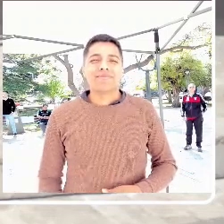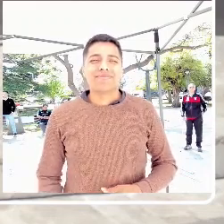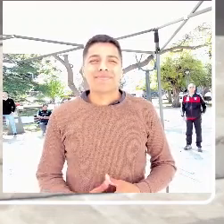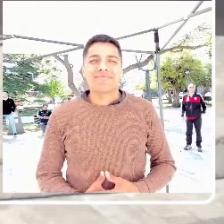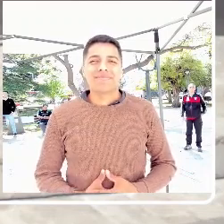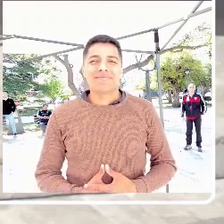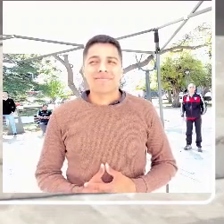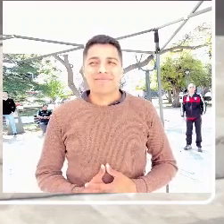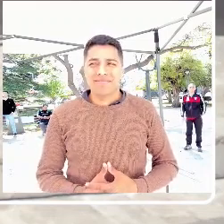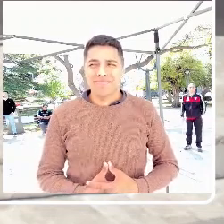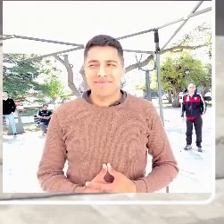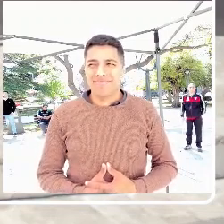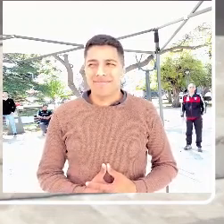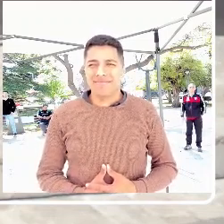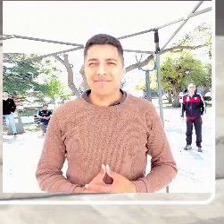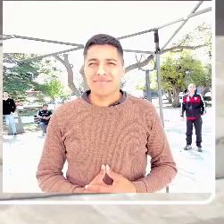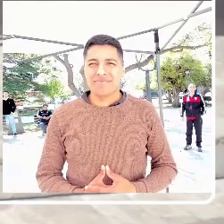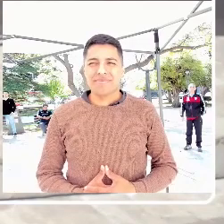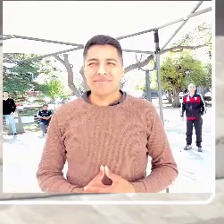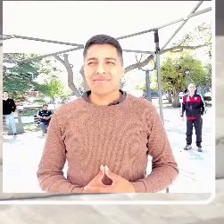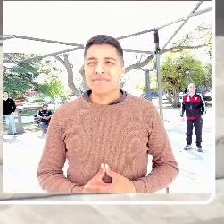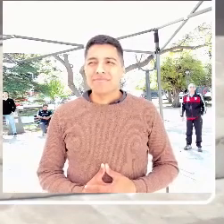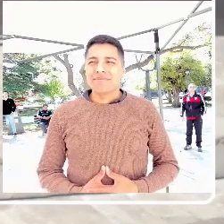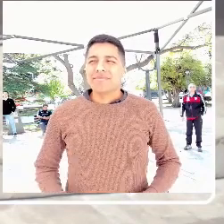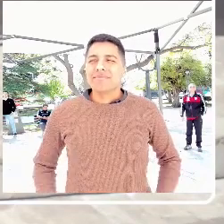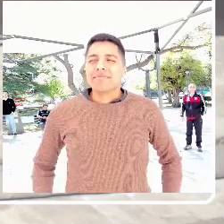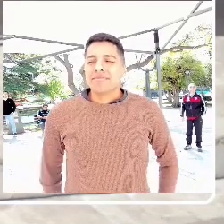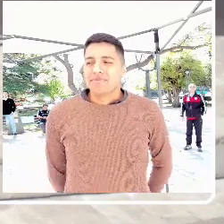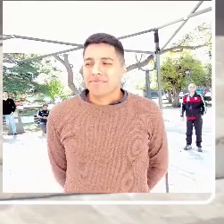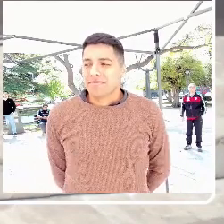No. También para vos, para que... No, si quieren hablar.